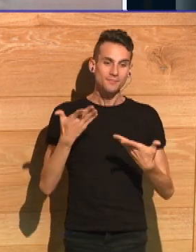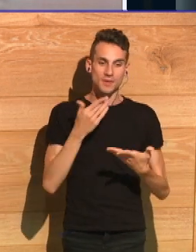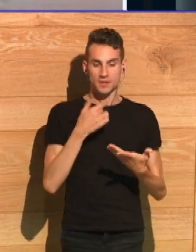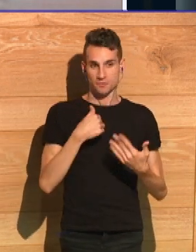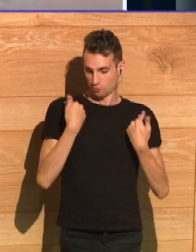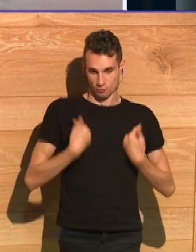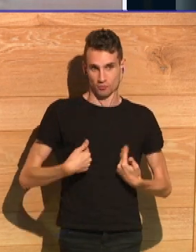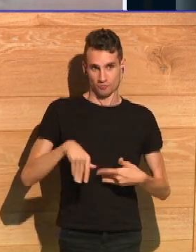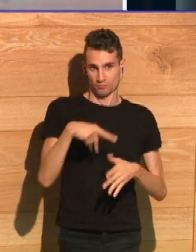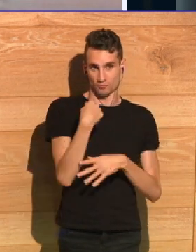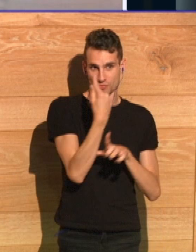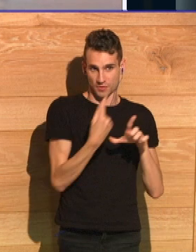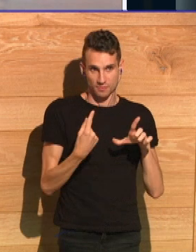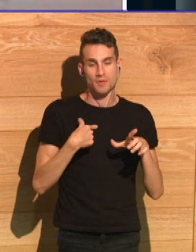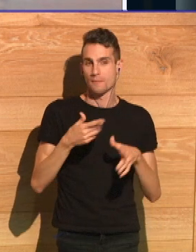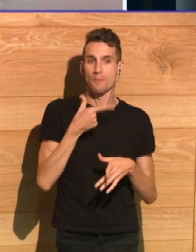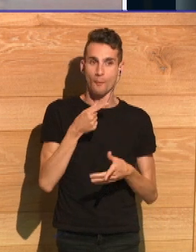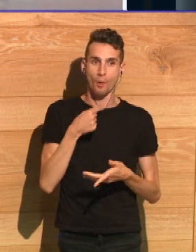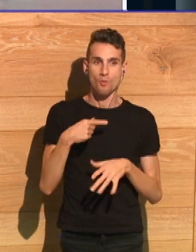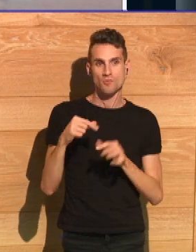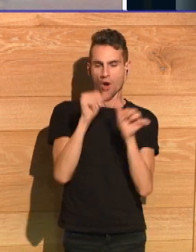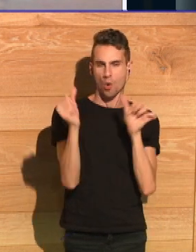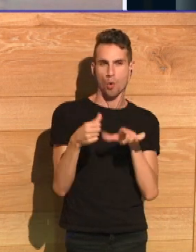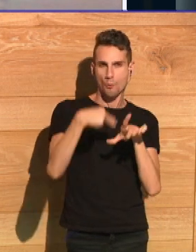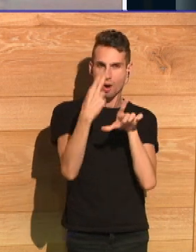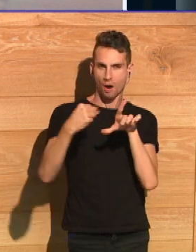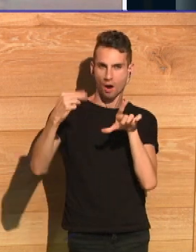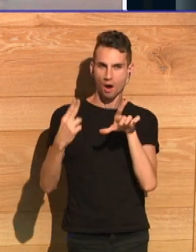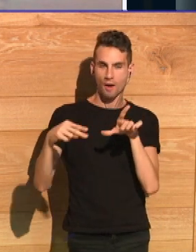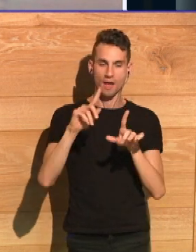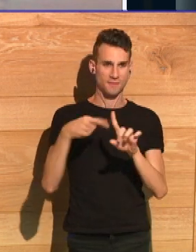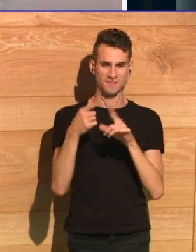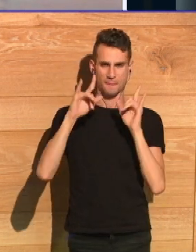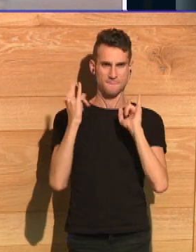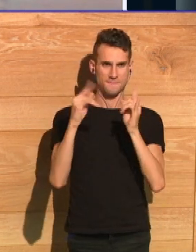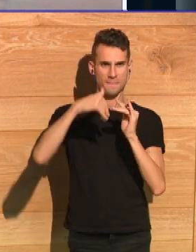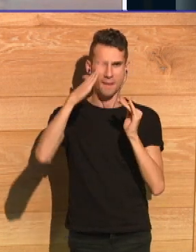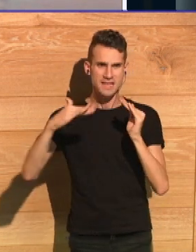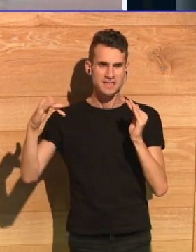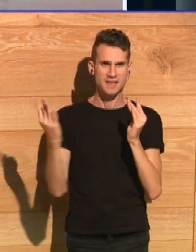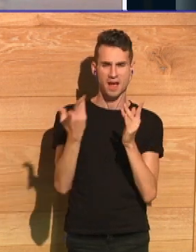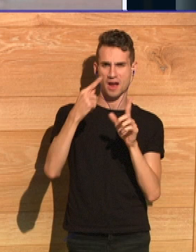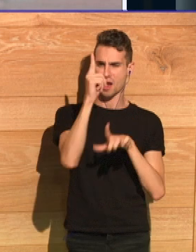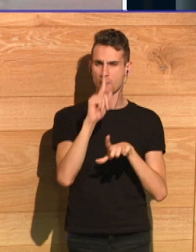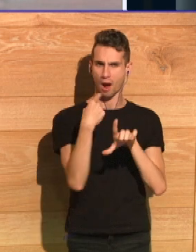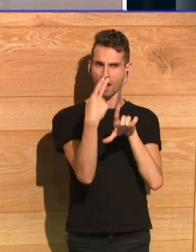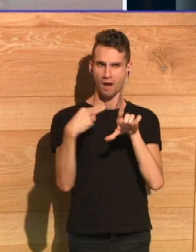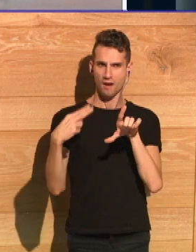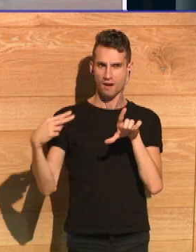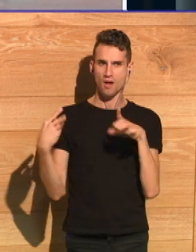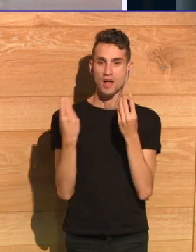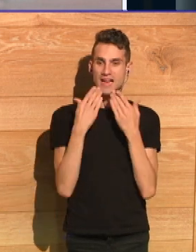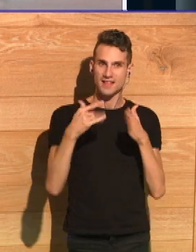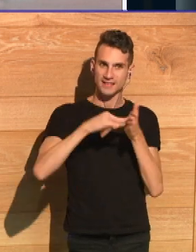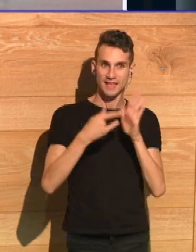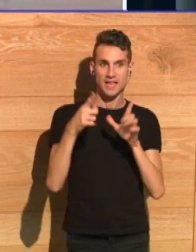ilustradora, la verdad es que me gusta cómo se hacen esos paisajes, esas ilustraciones de paisaje con esta